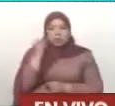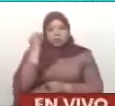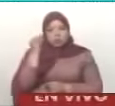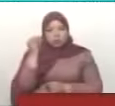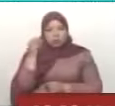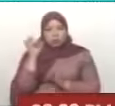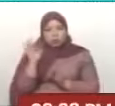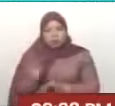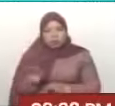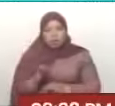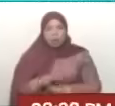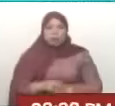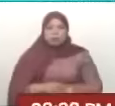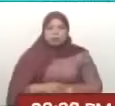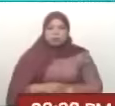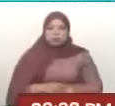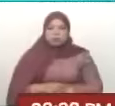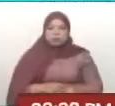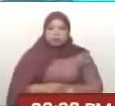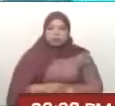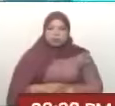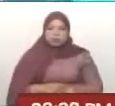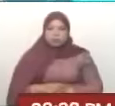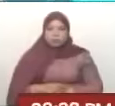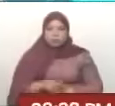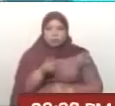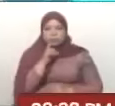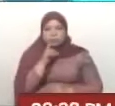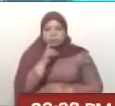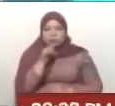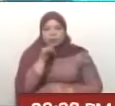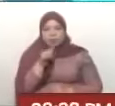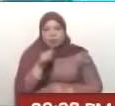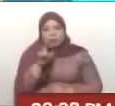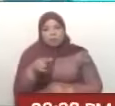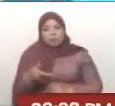cumplir. Bueno, esto, tenemos que entrarle duro, Ernesto,